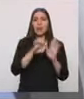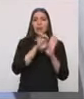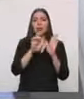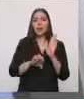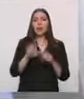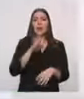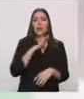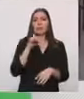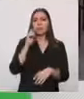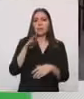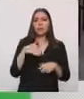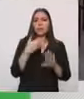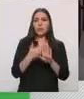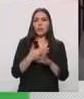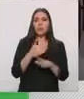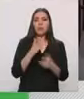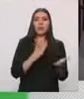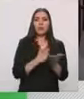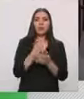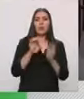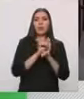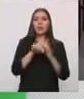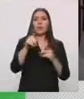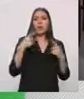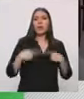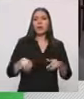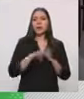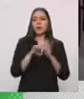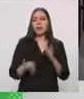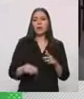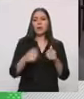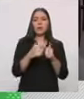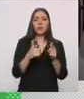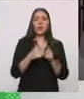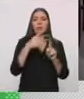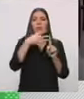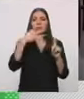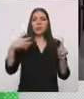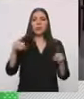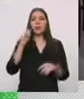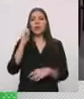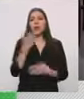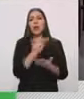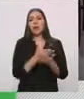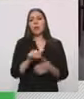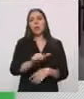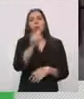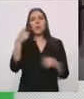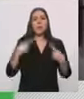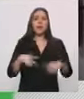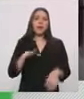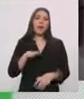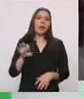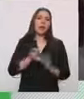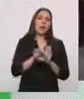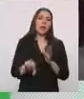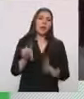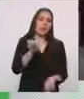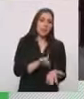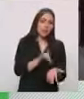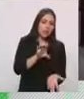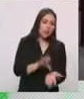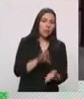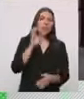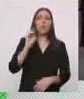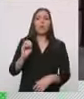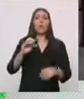violaciones que puede ser una persona a lo mejor del grupo de la diversidad sexual y de género, pero aparte es una persona con discapacidad, o aparte es una persona